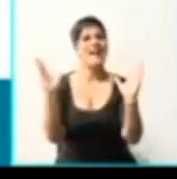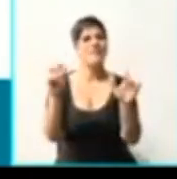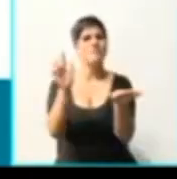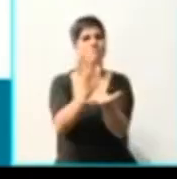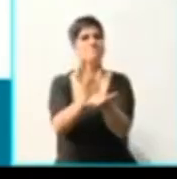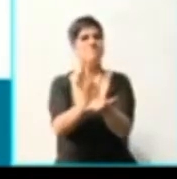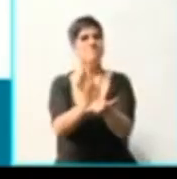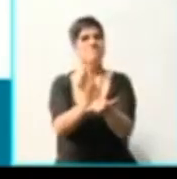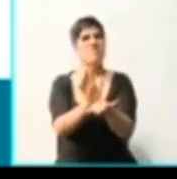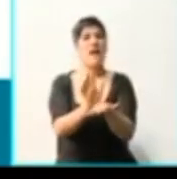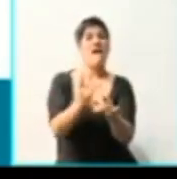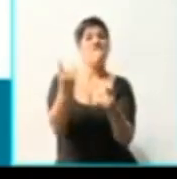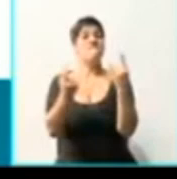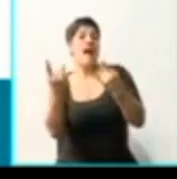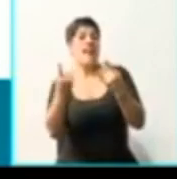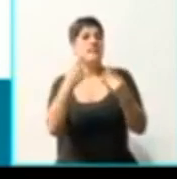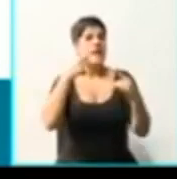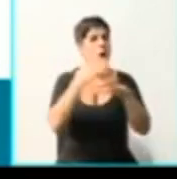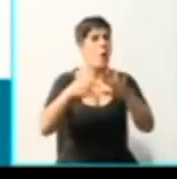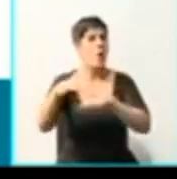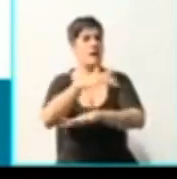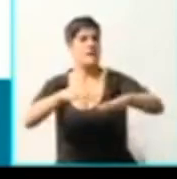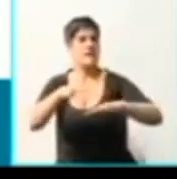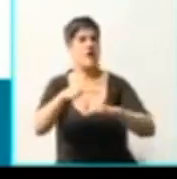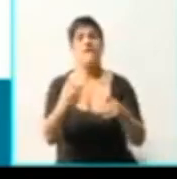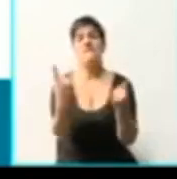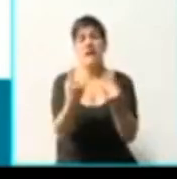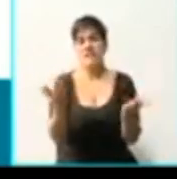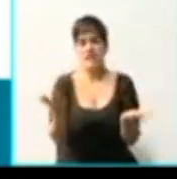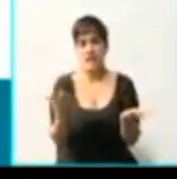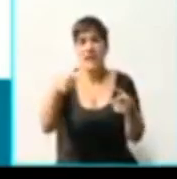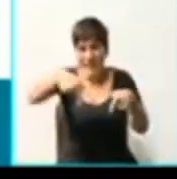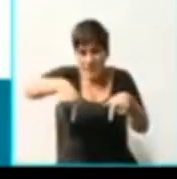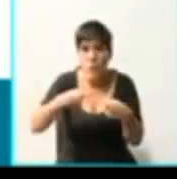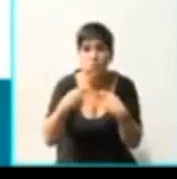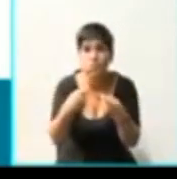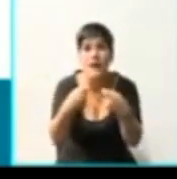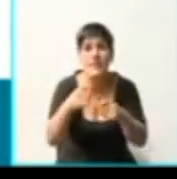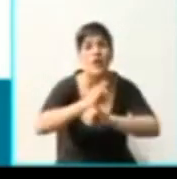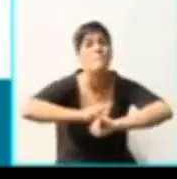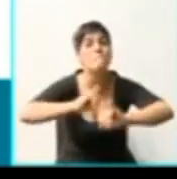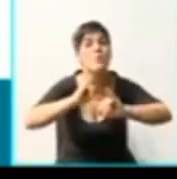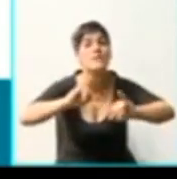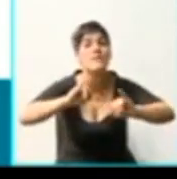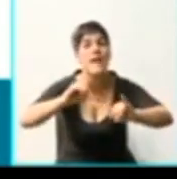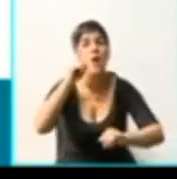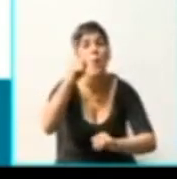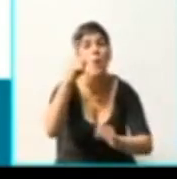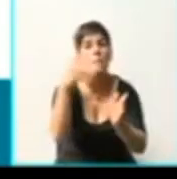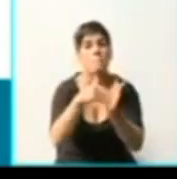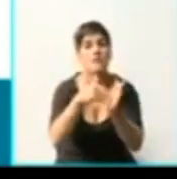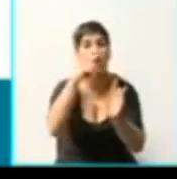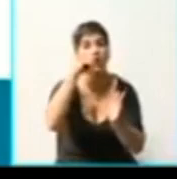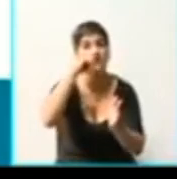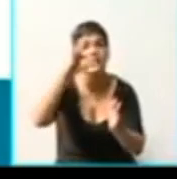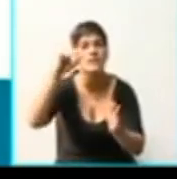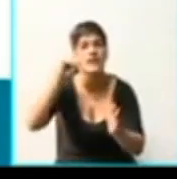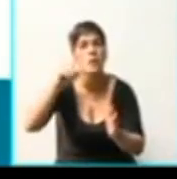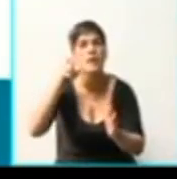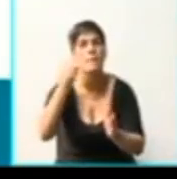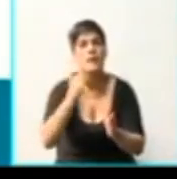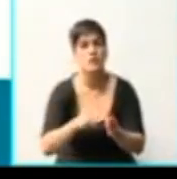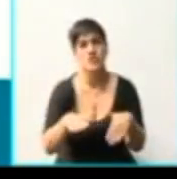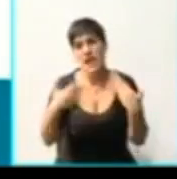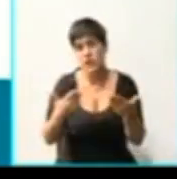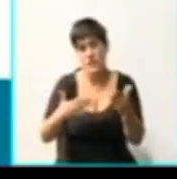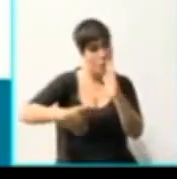esta falsa urbanización. Eso es lo que gastaron en publicidad. Entonces la prioridad no es cómo van a vivir